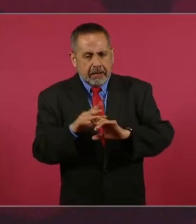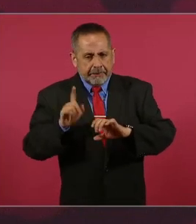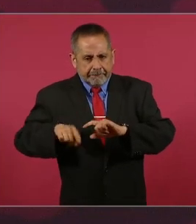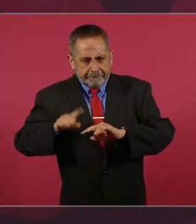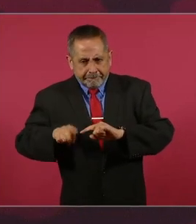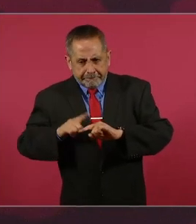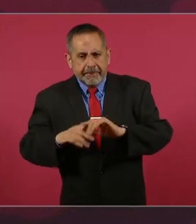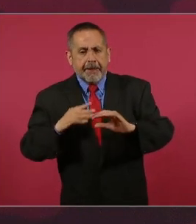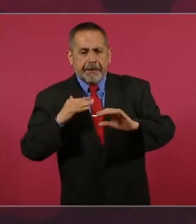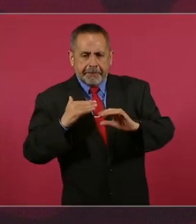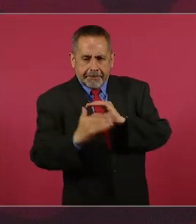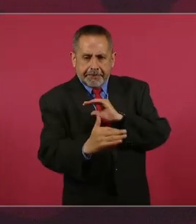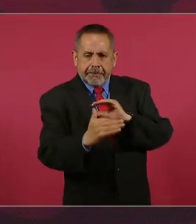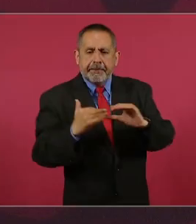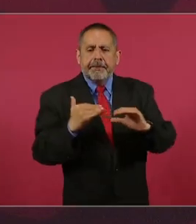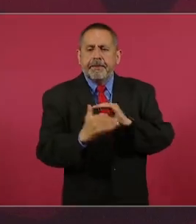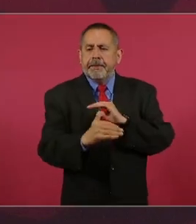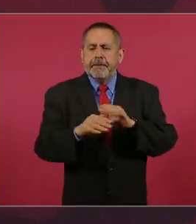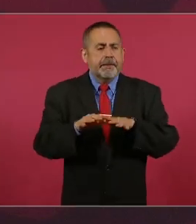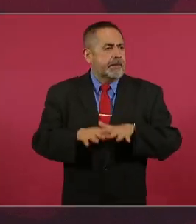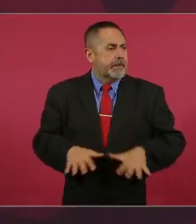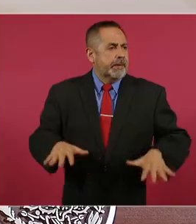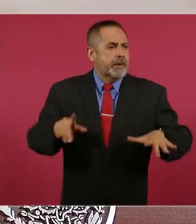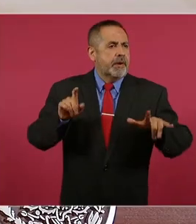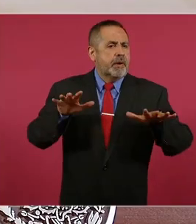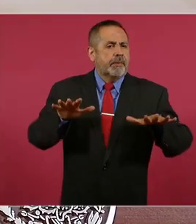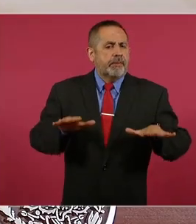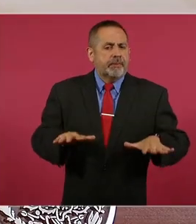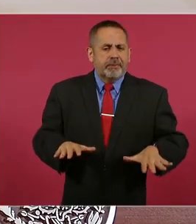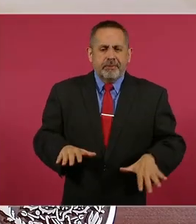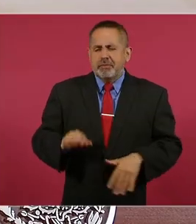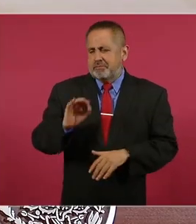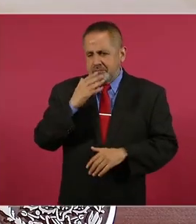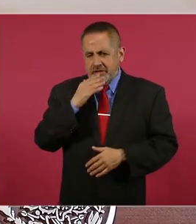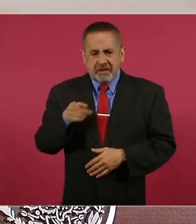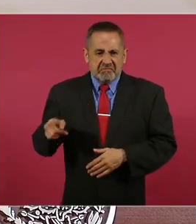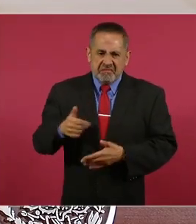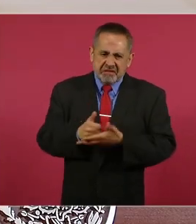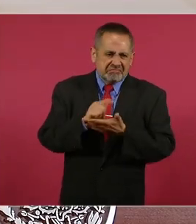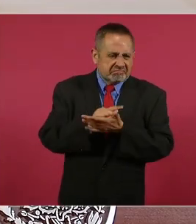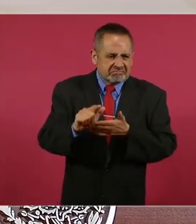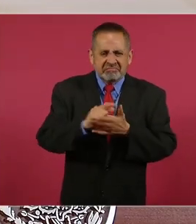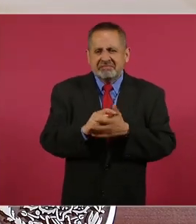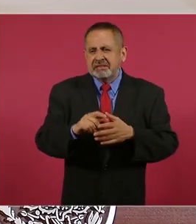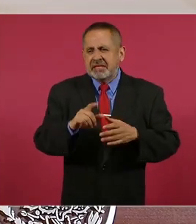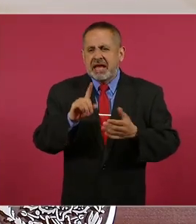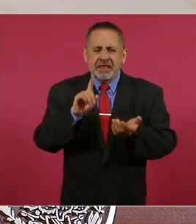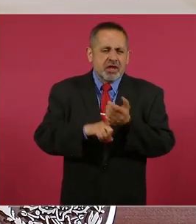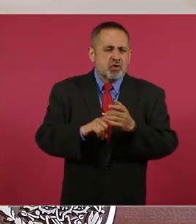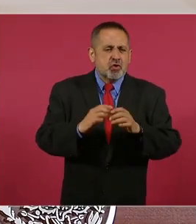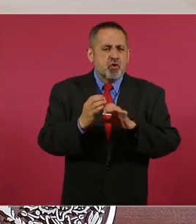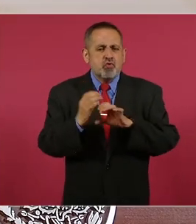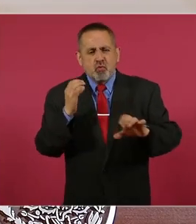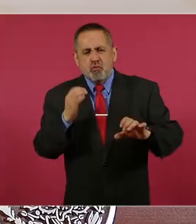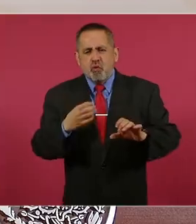para evitar inundaciones, limpiar drenajes.